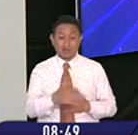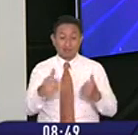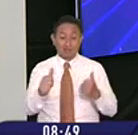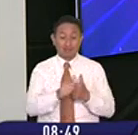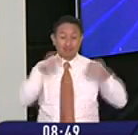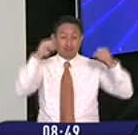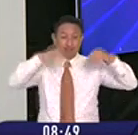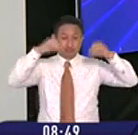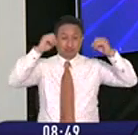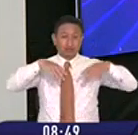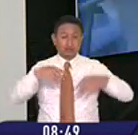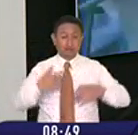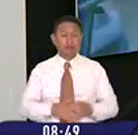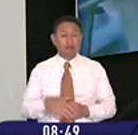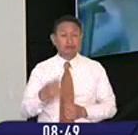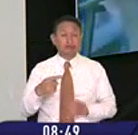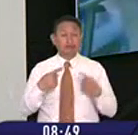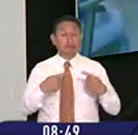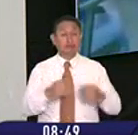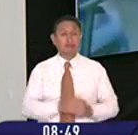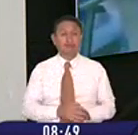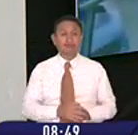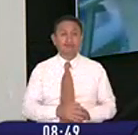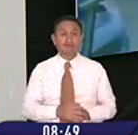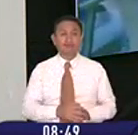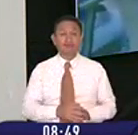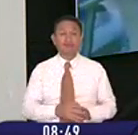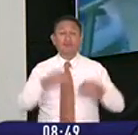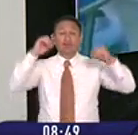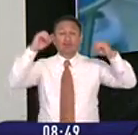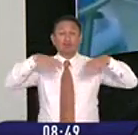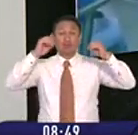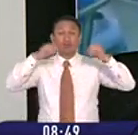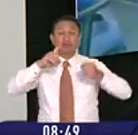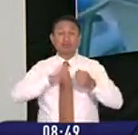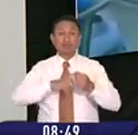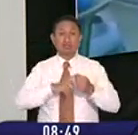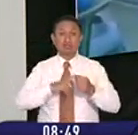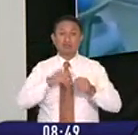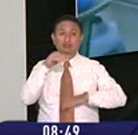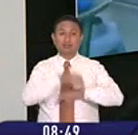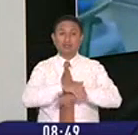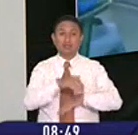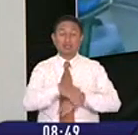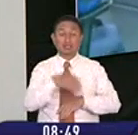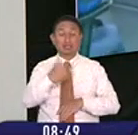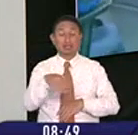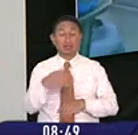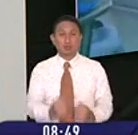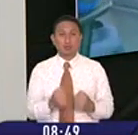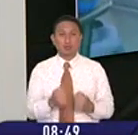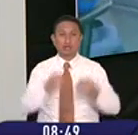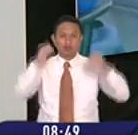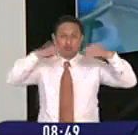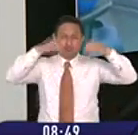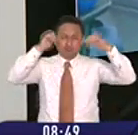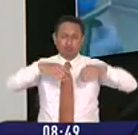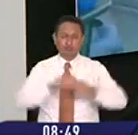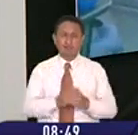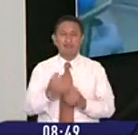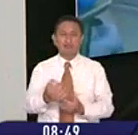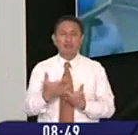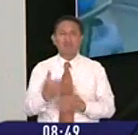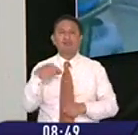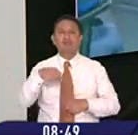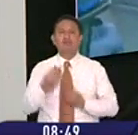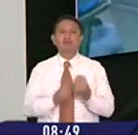lluvias, que vaya, que están constantes. Priscila, los aguaceros en Quito en la tarde son baldazos en todo lado. Cuéntenos, ¿qué se